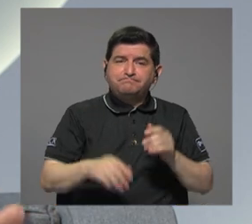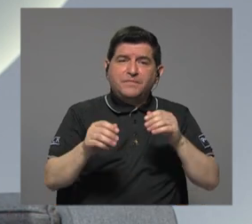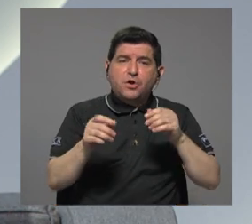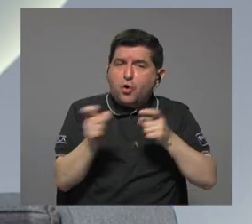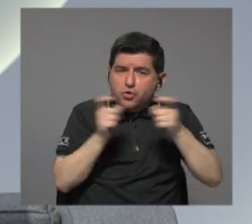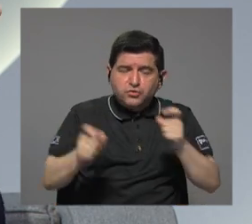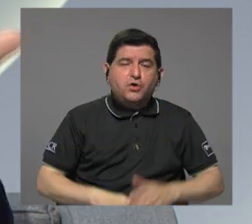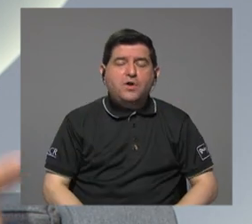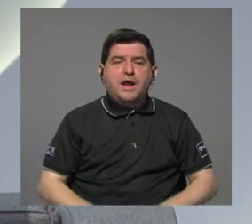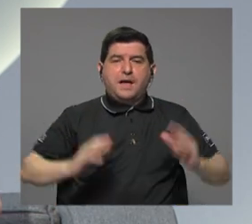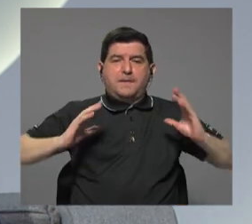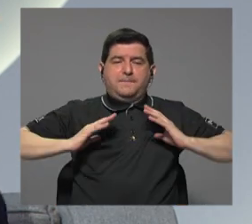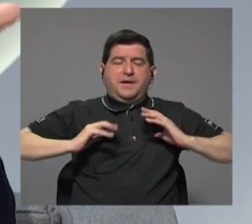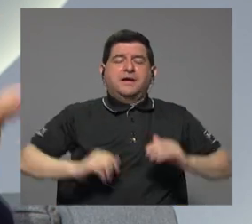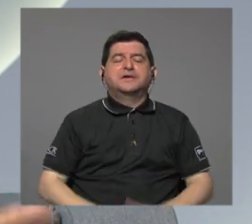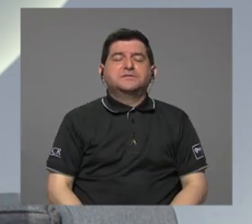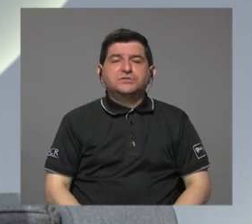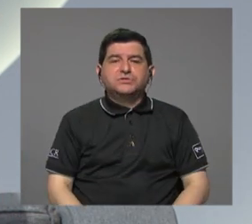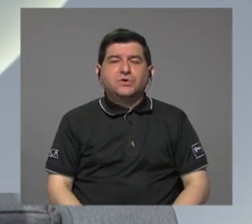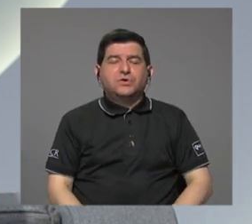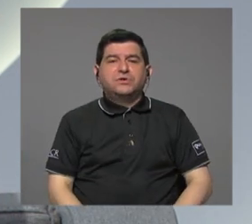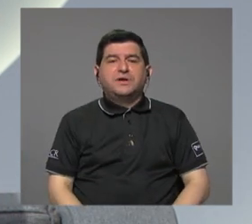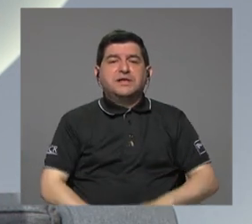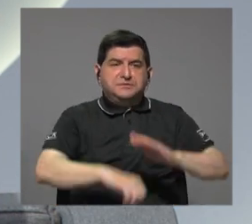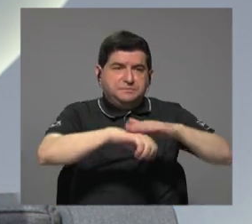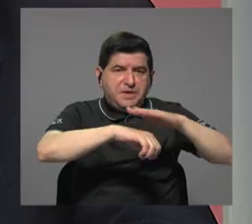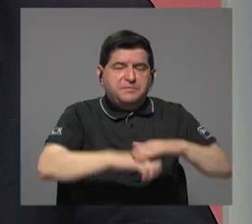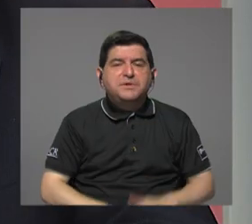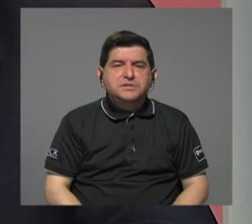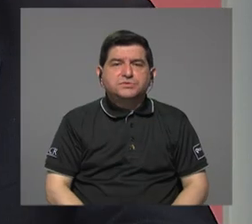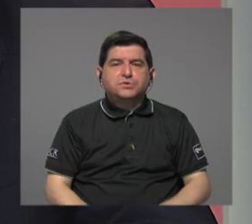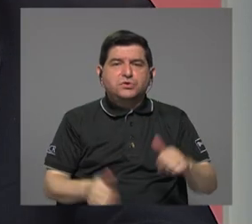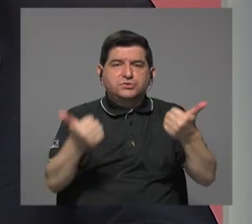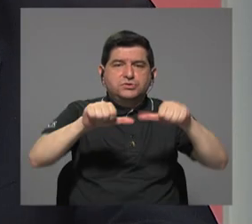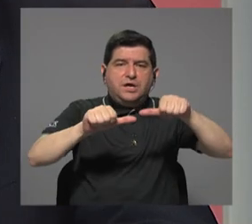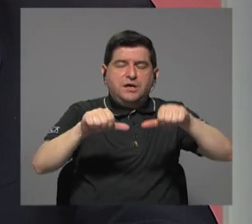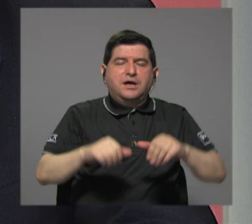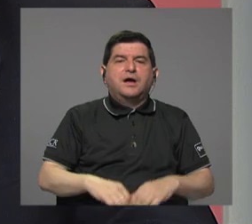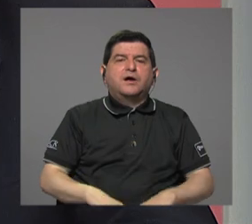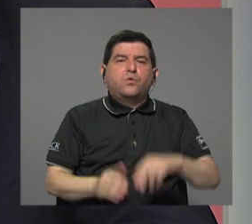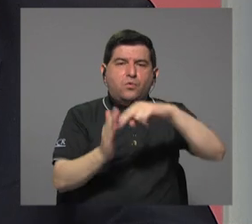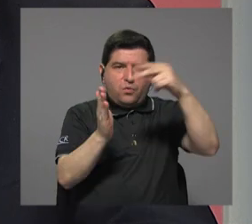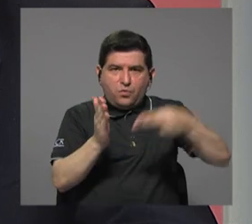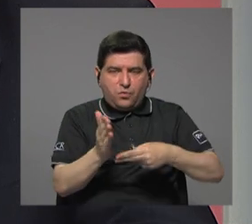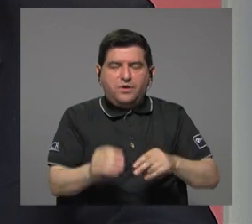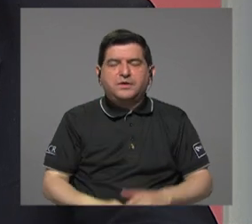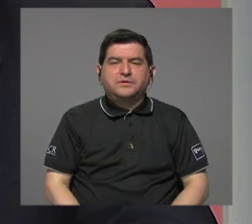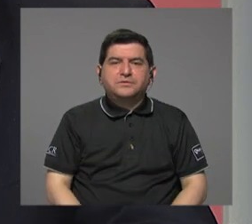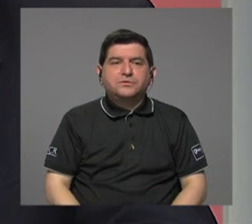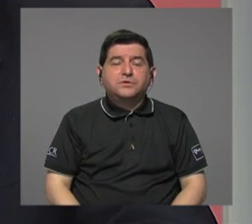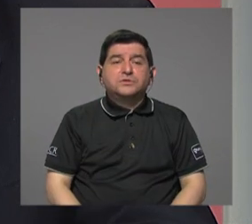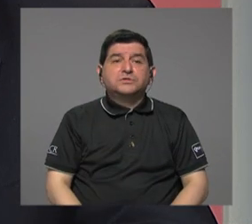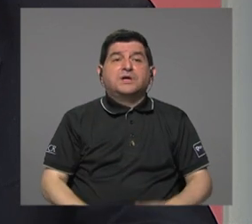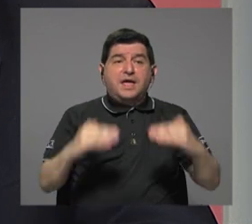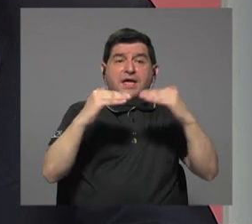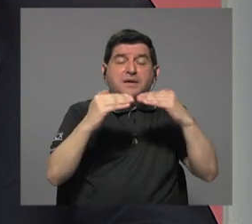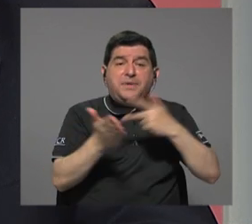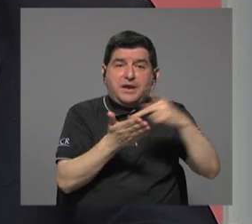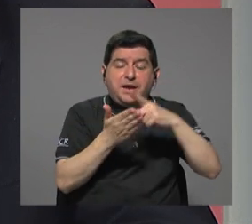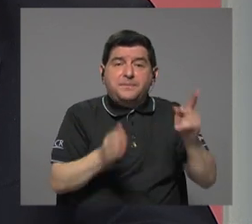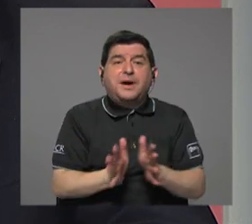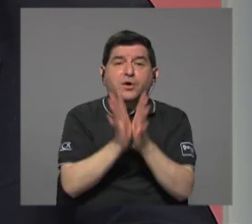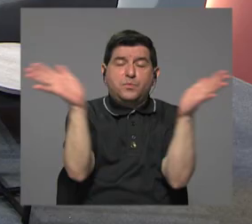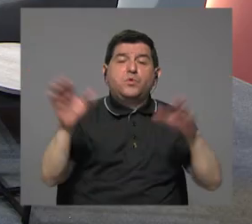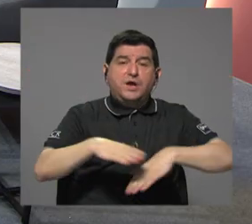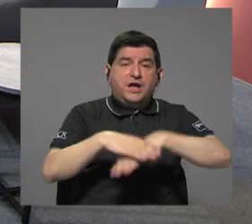como vacaciones licencias convenciones colectivas equiparar salarios en el sector público ya sabemos que